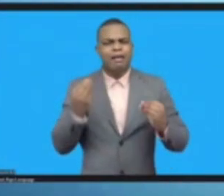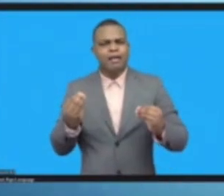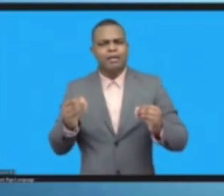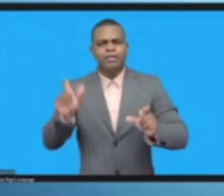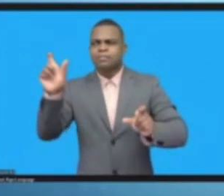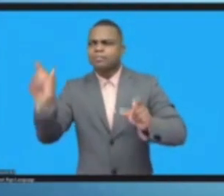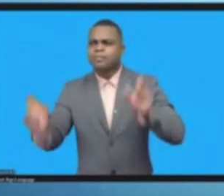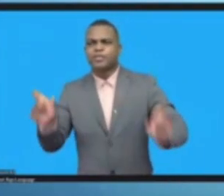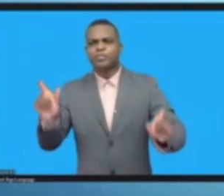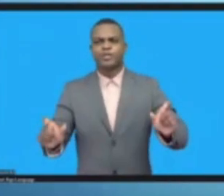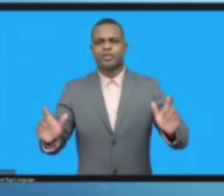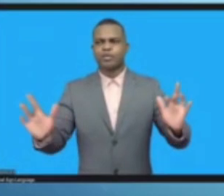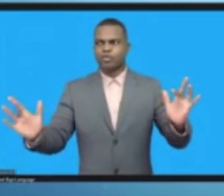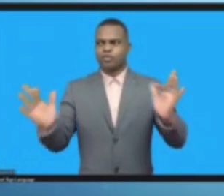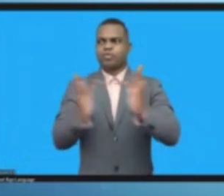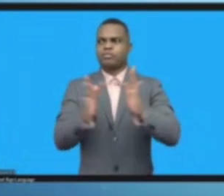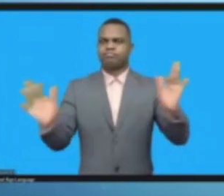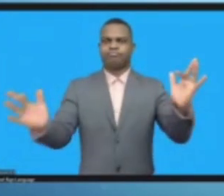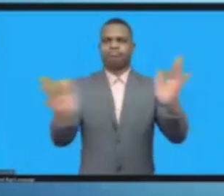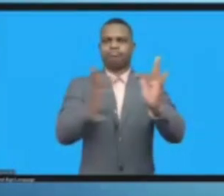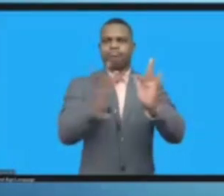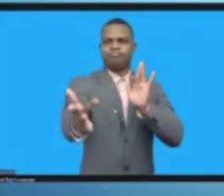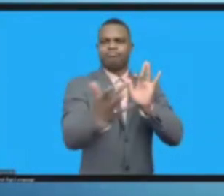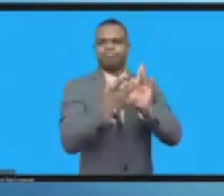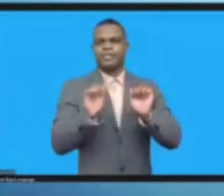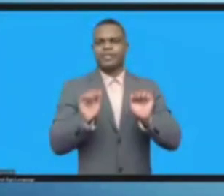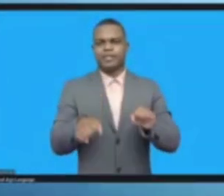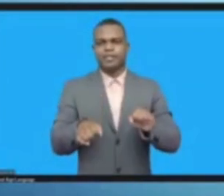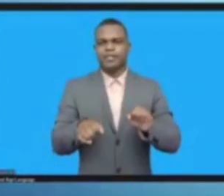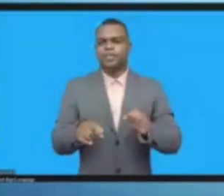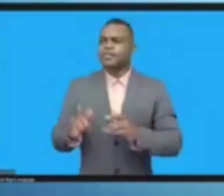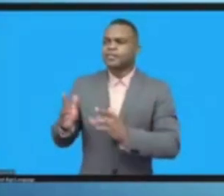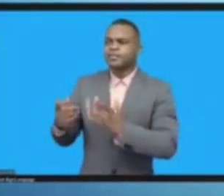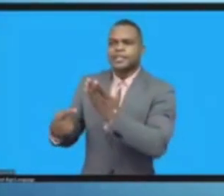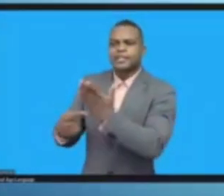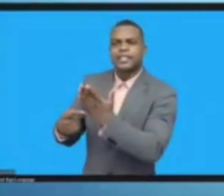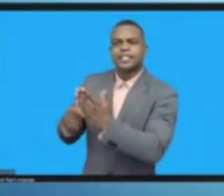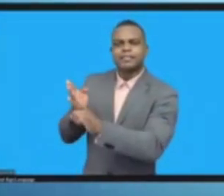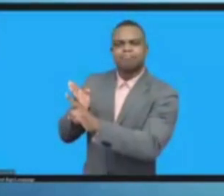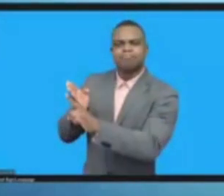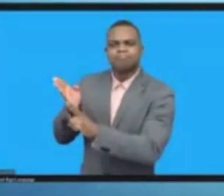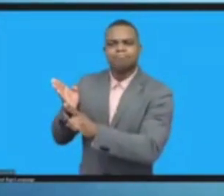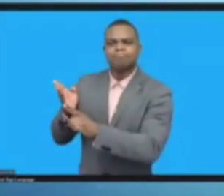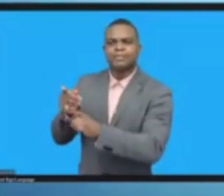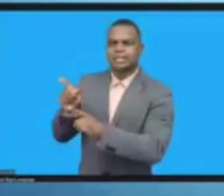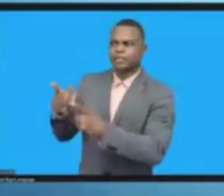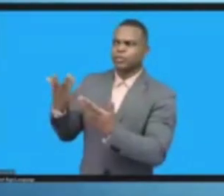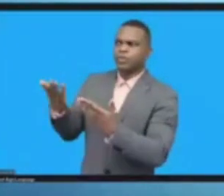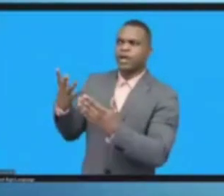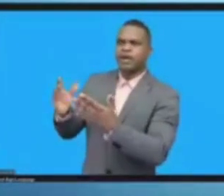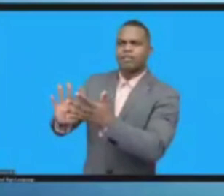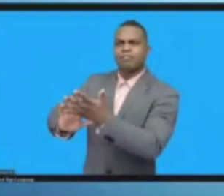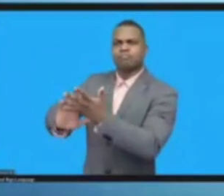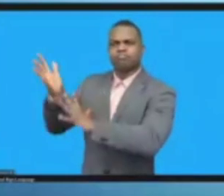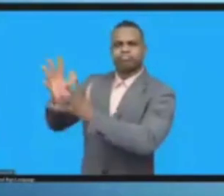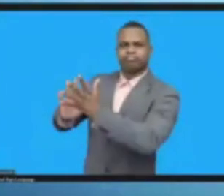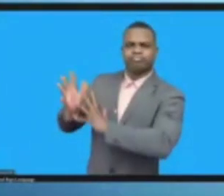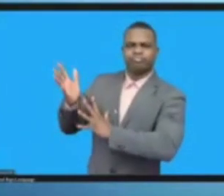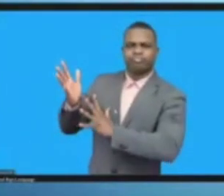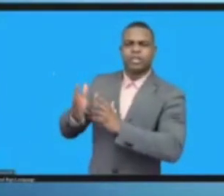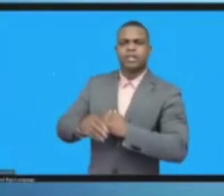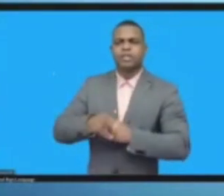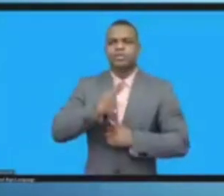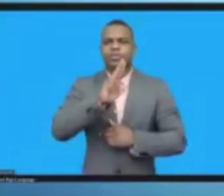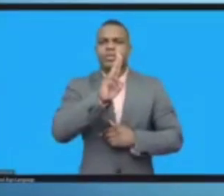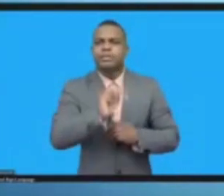formas de disrupción y el sistema de Naciones Unidas que se prepara para negociar un acuerdo global